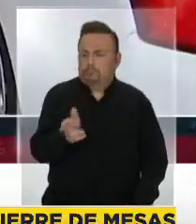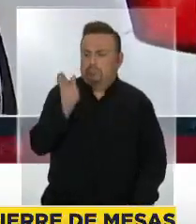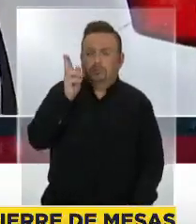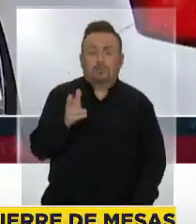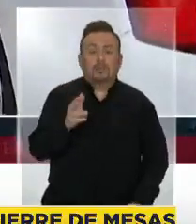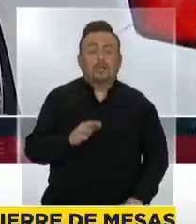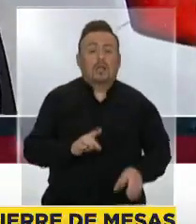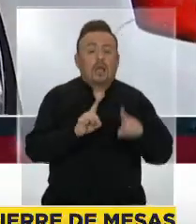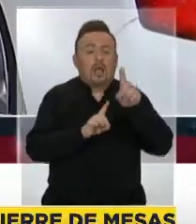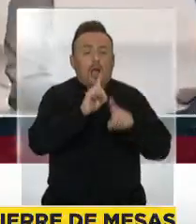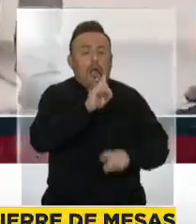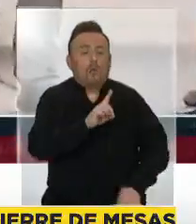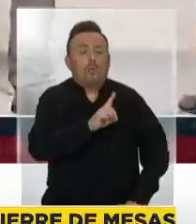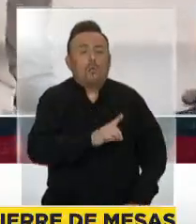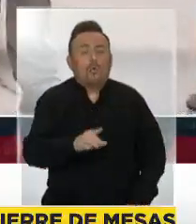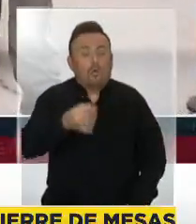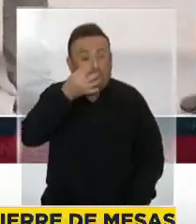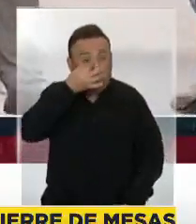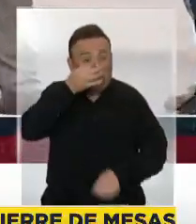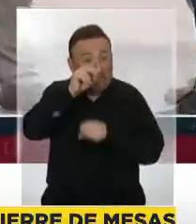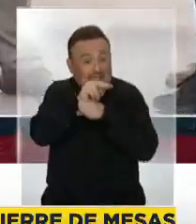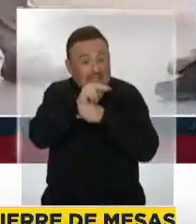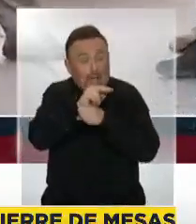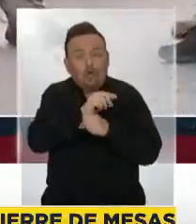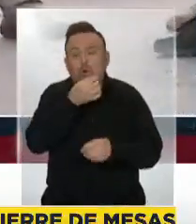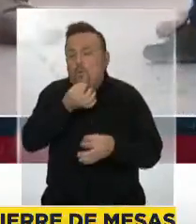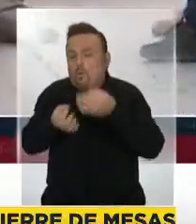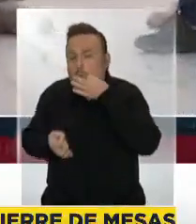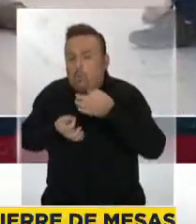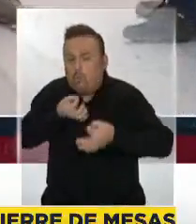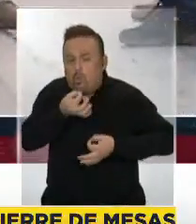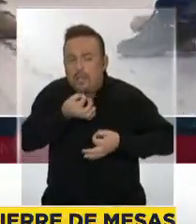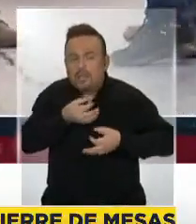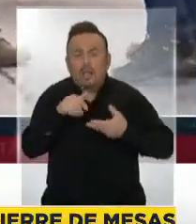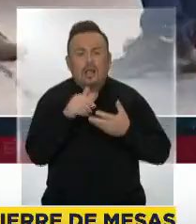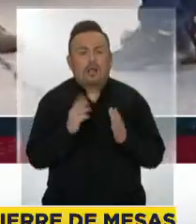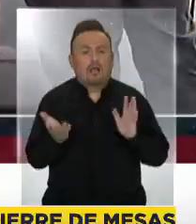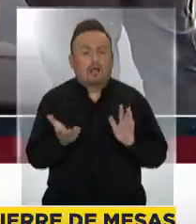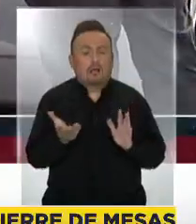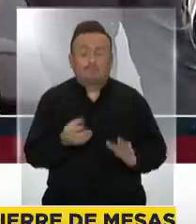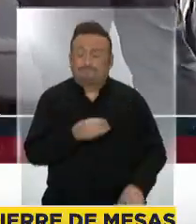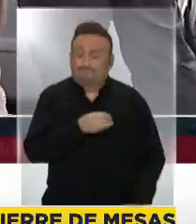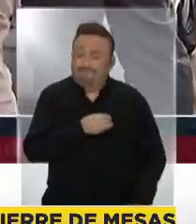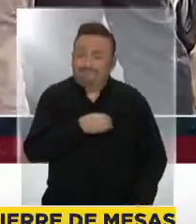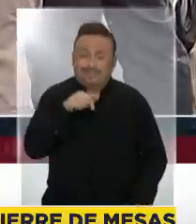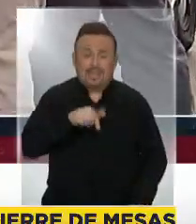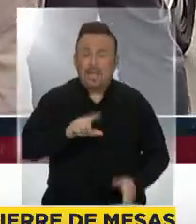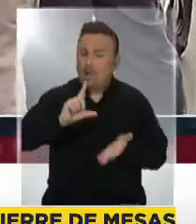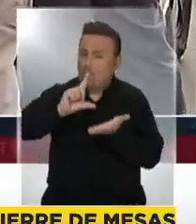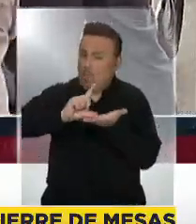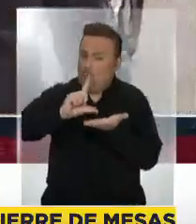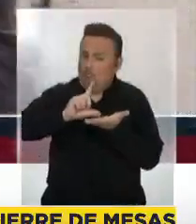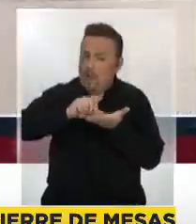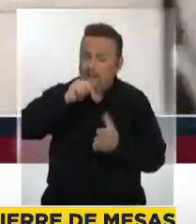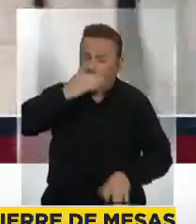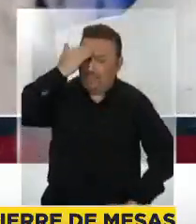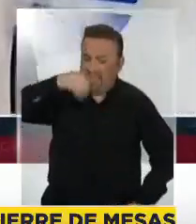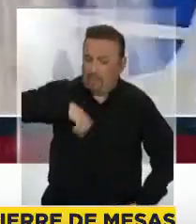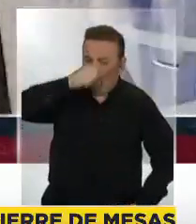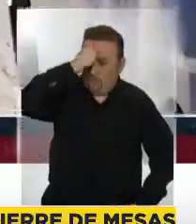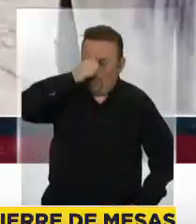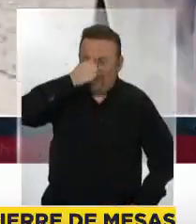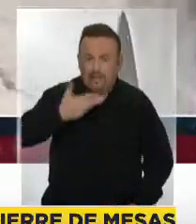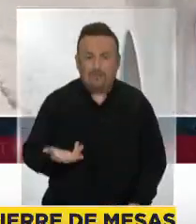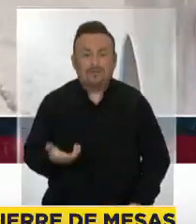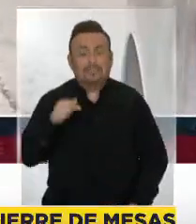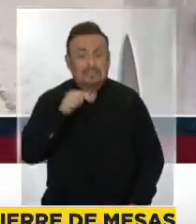testigos que han entregado los primeros y muy preliminares antecedentes de un episodio lamentable que ha tenido lugar en esta jornada de día domingo.